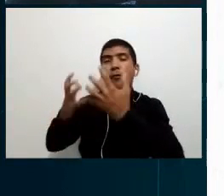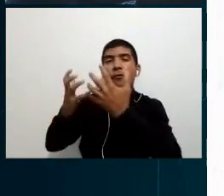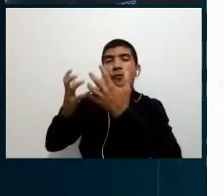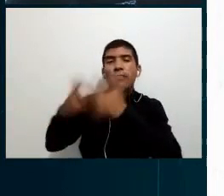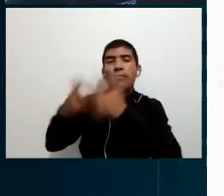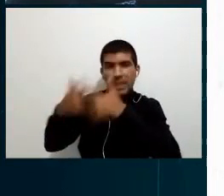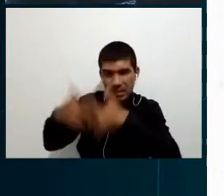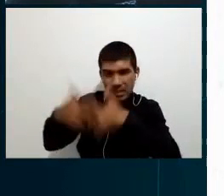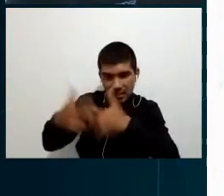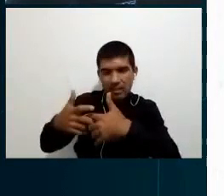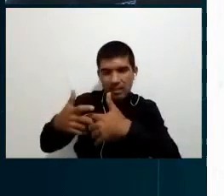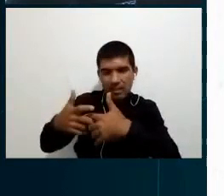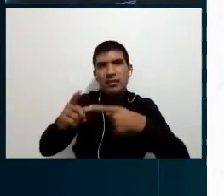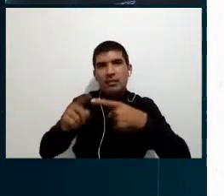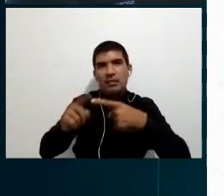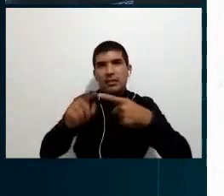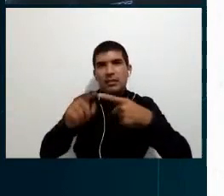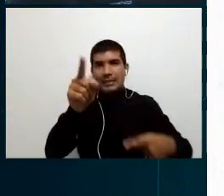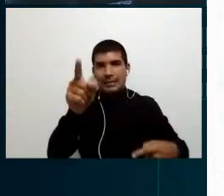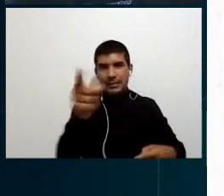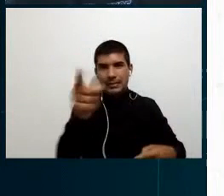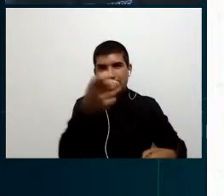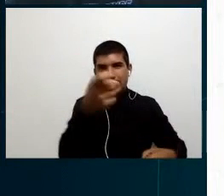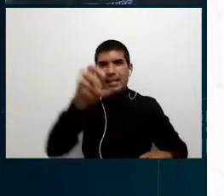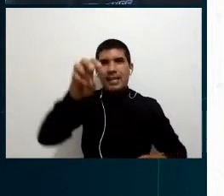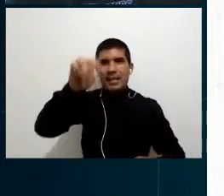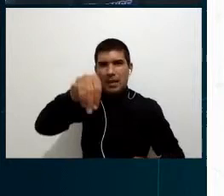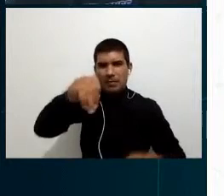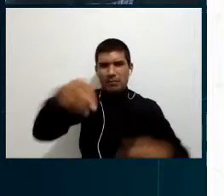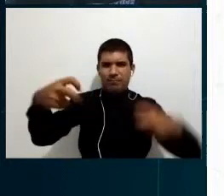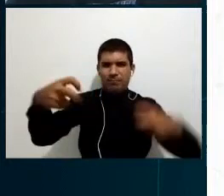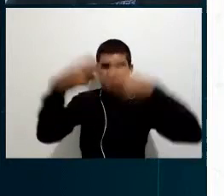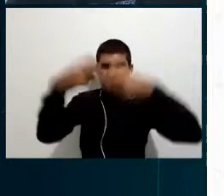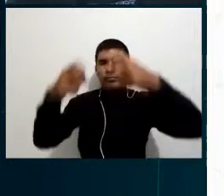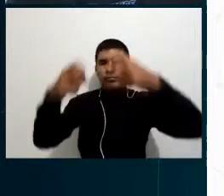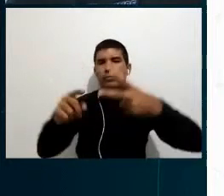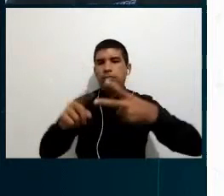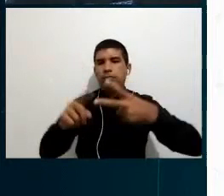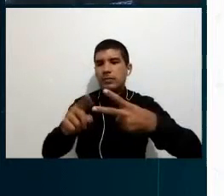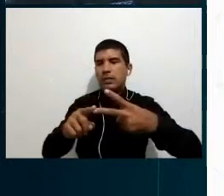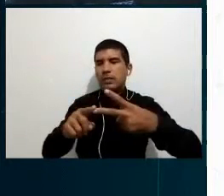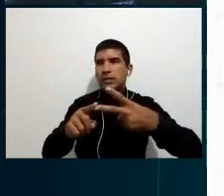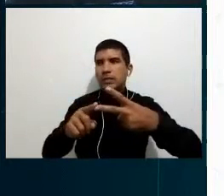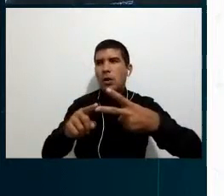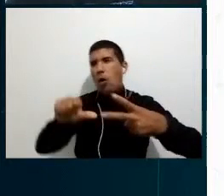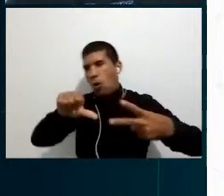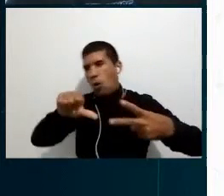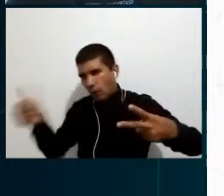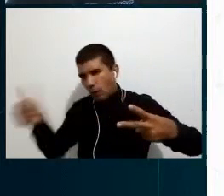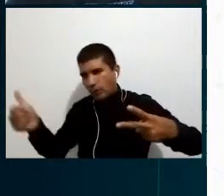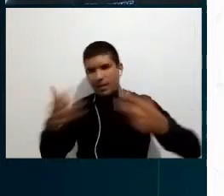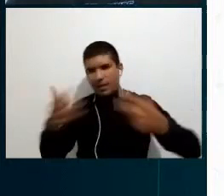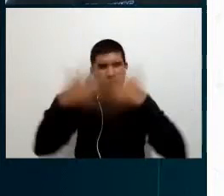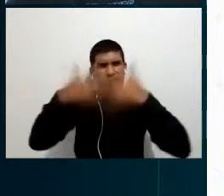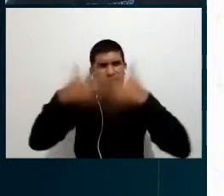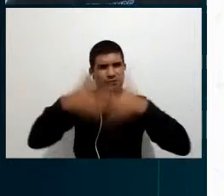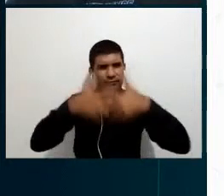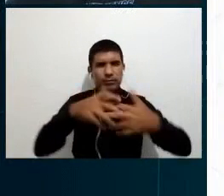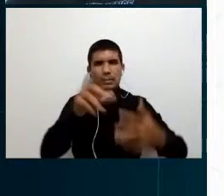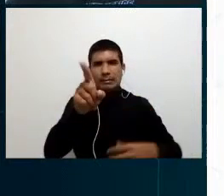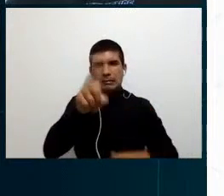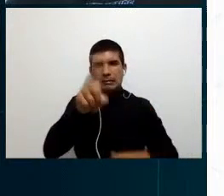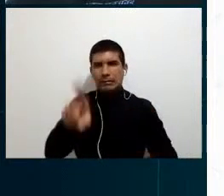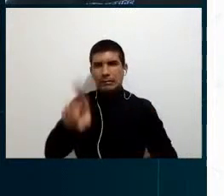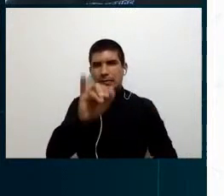que estábamos estudiando porque en el mercado los otros proveedores